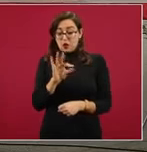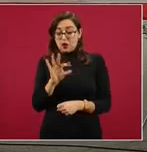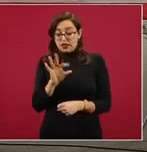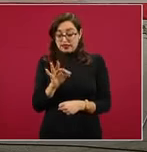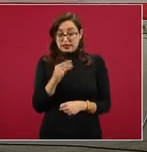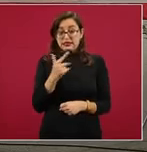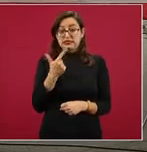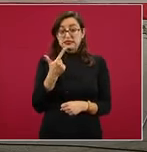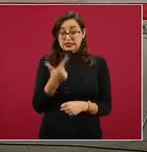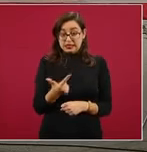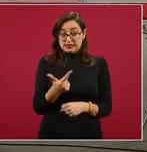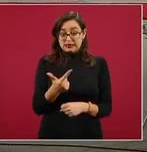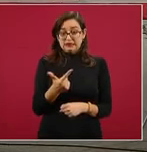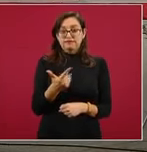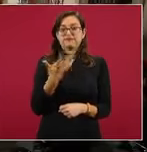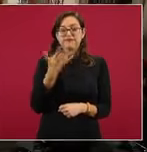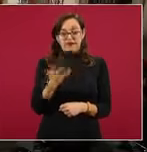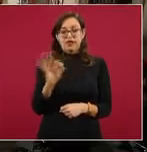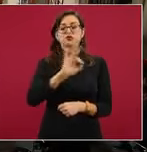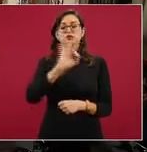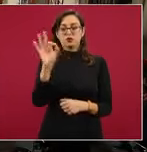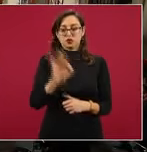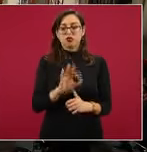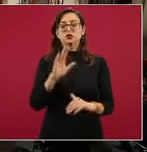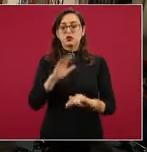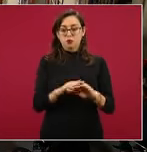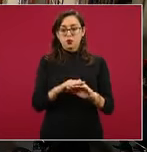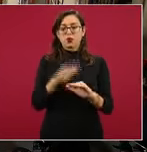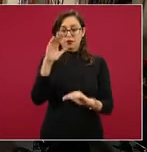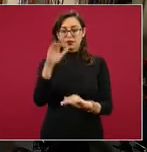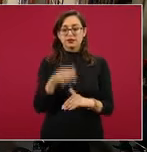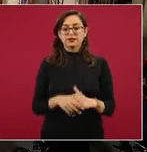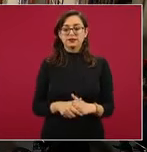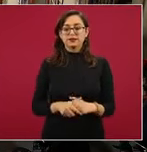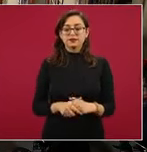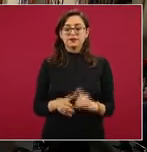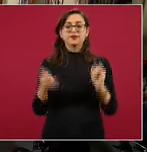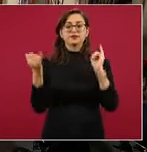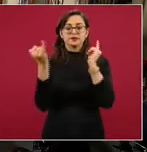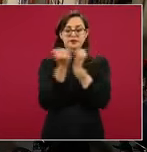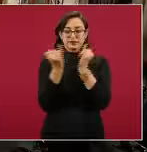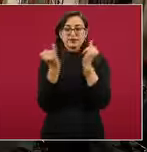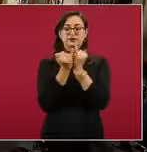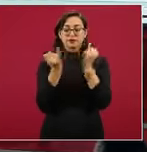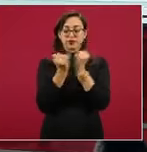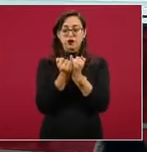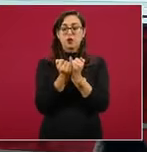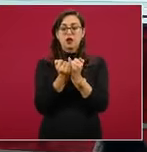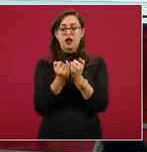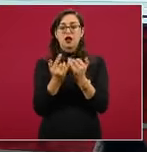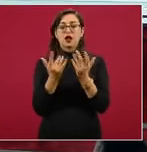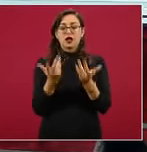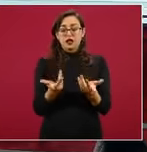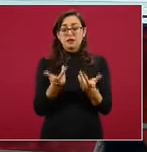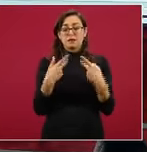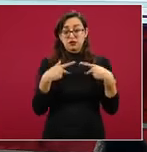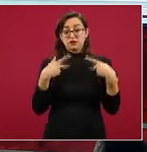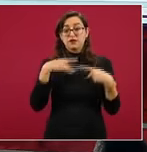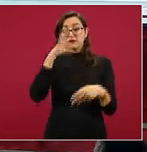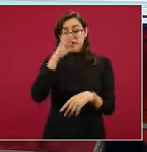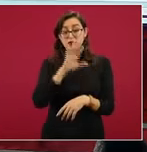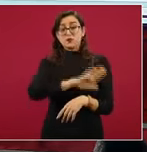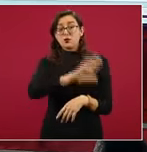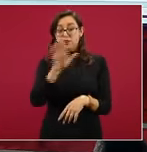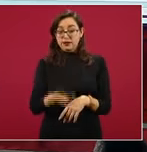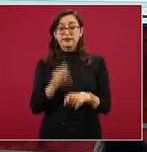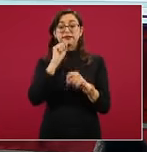en del 10% en el número de casos, al igual que un incremento en el número de defunciones,